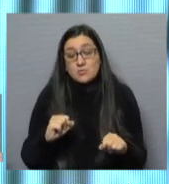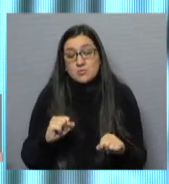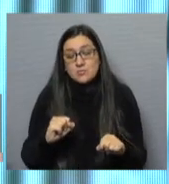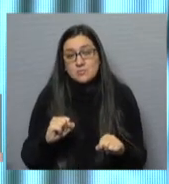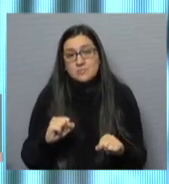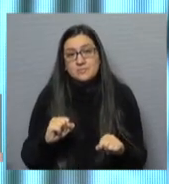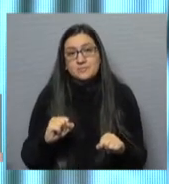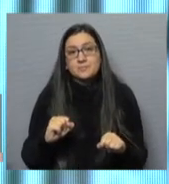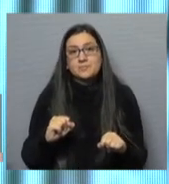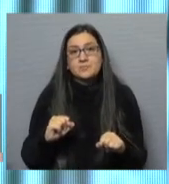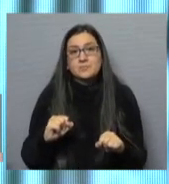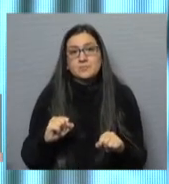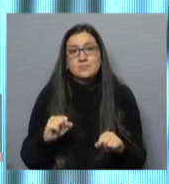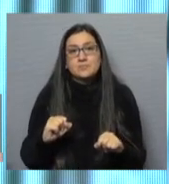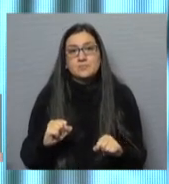implementar